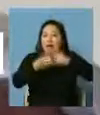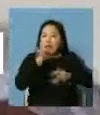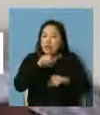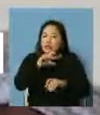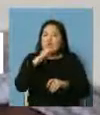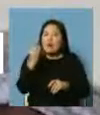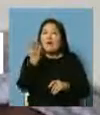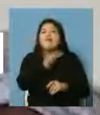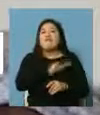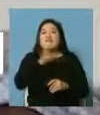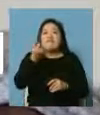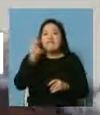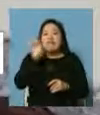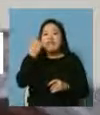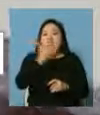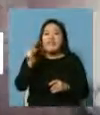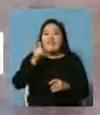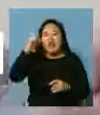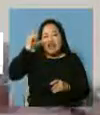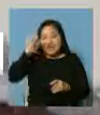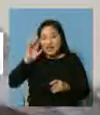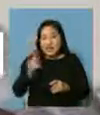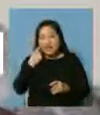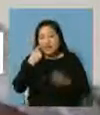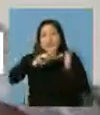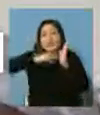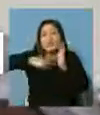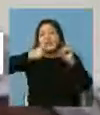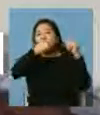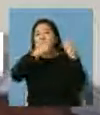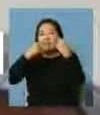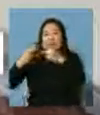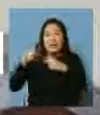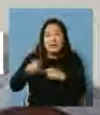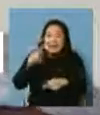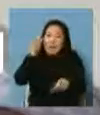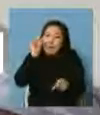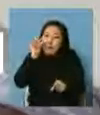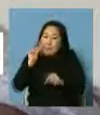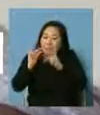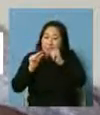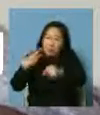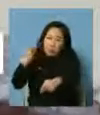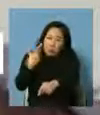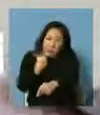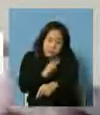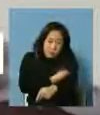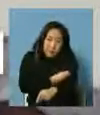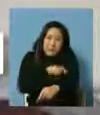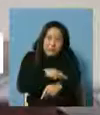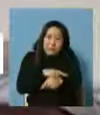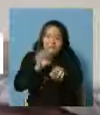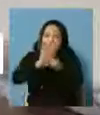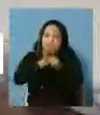la memoria, que es una tecnología completamente distinta en que uno inyecta pedacitos del material genético del virus, no el